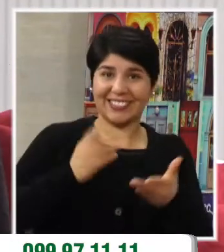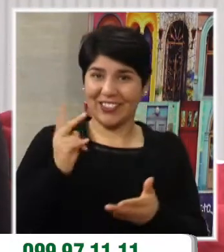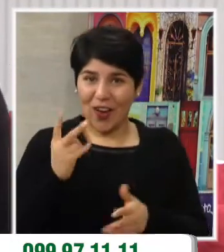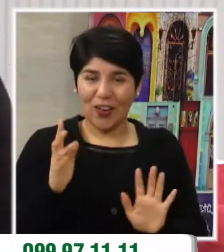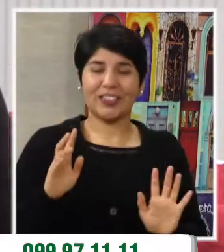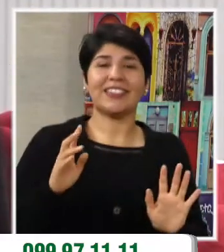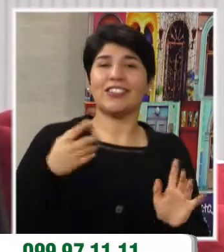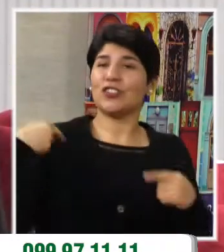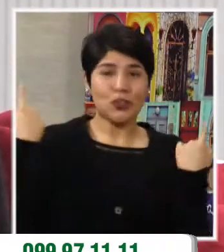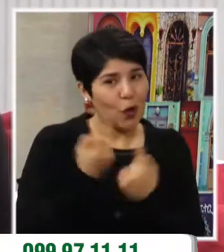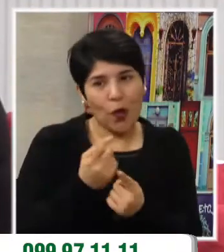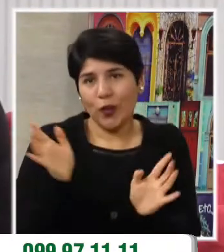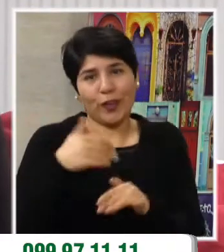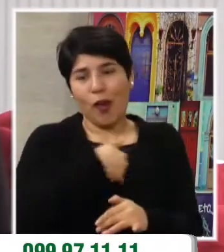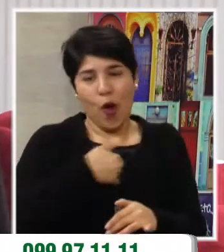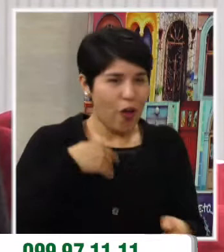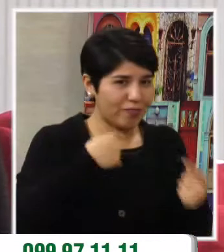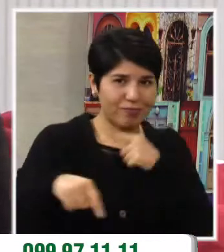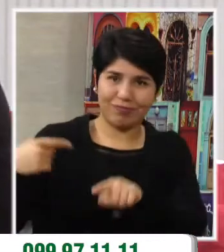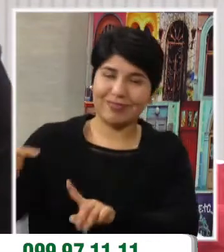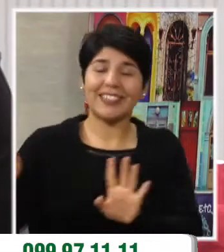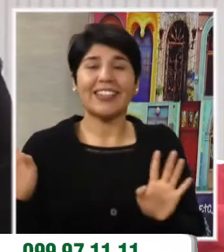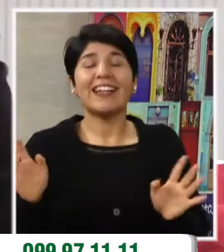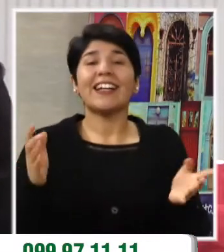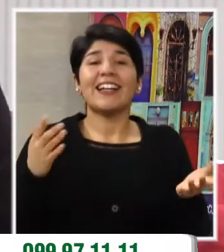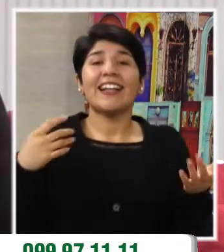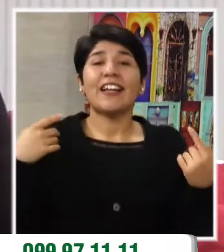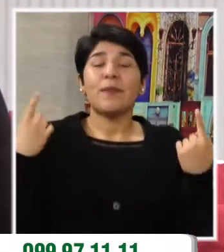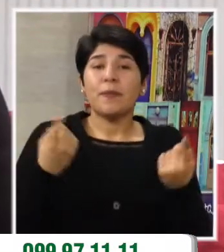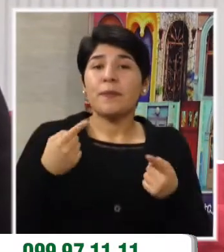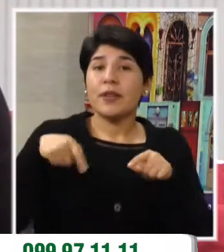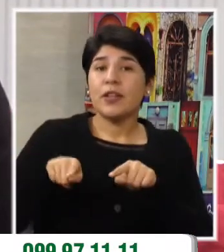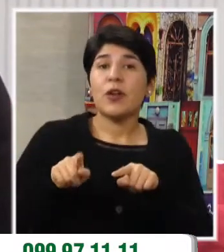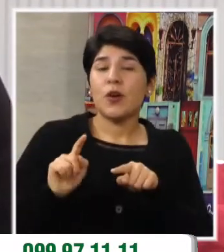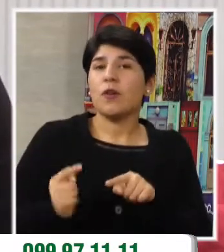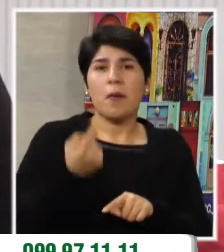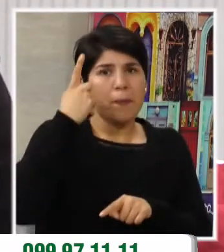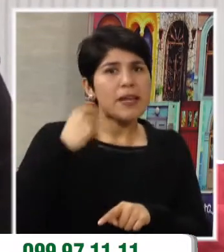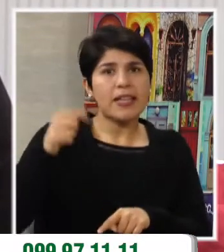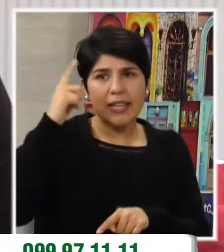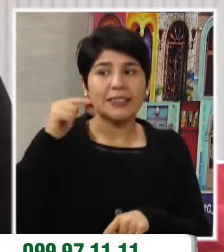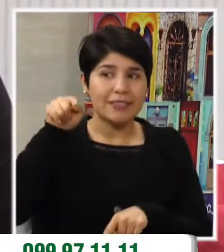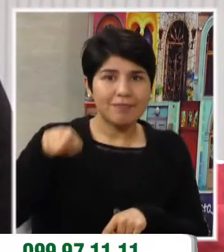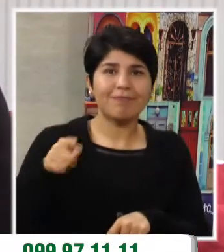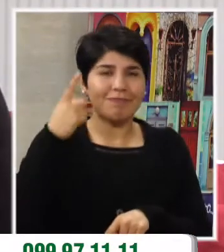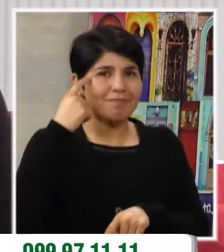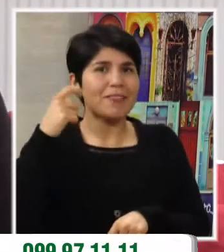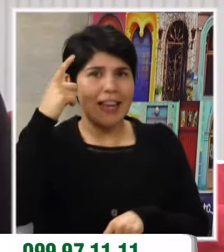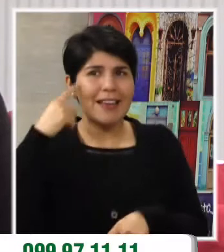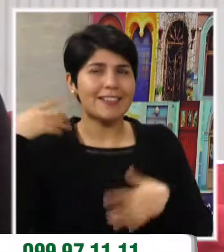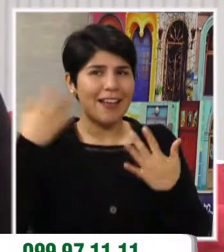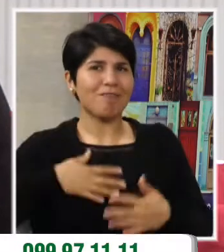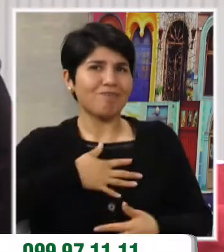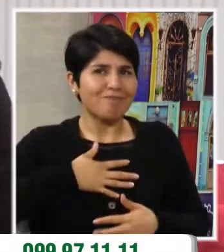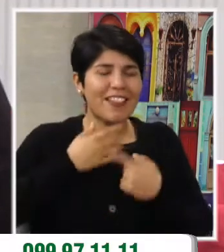difusión somos todos multifunción esta altura también fue una experiencia para ella una experiencia diferente